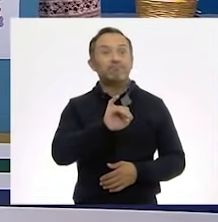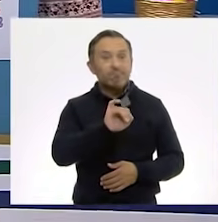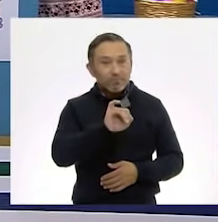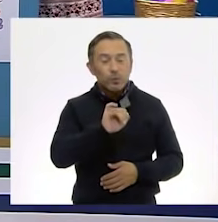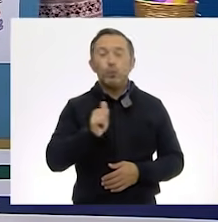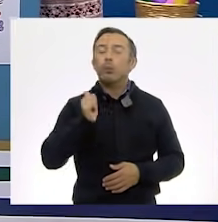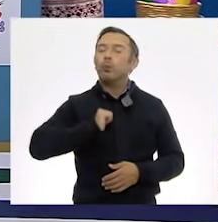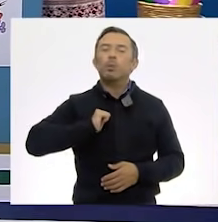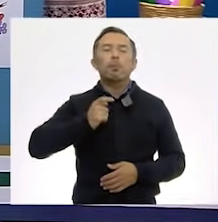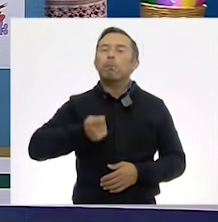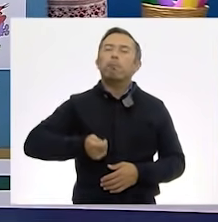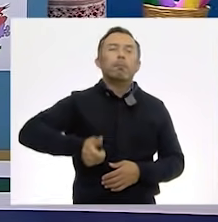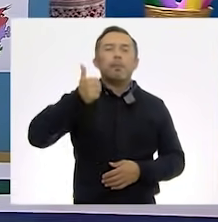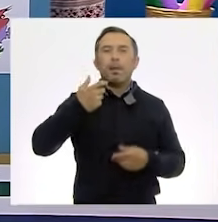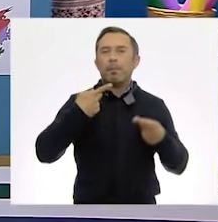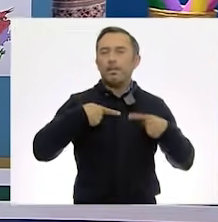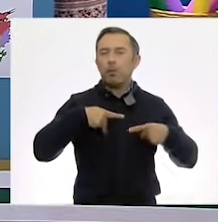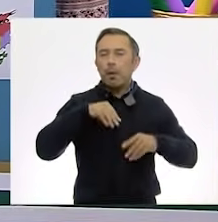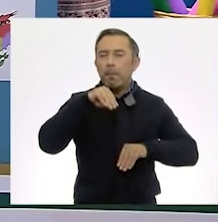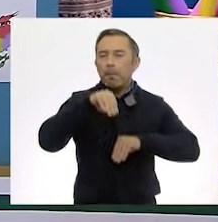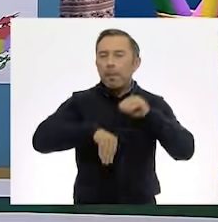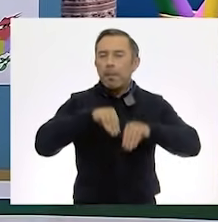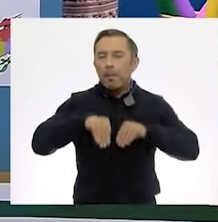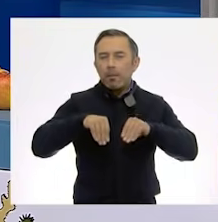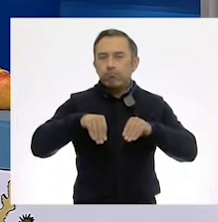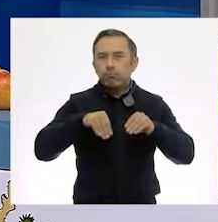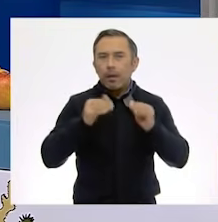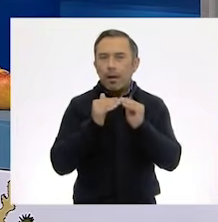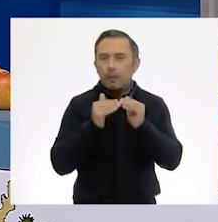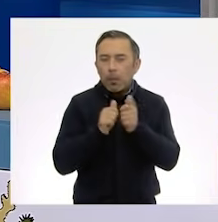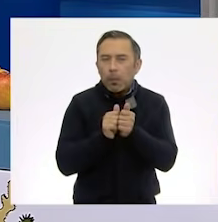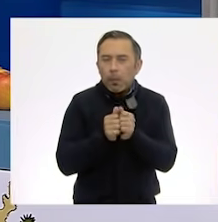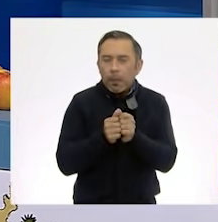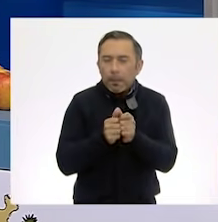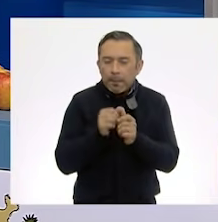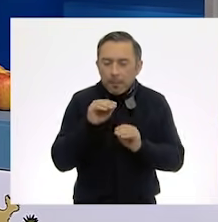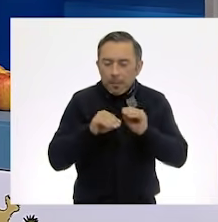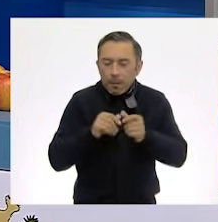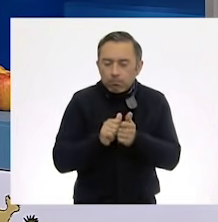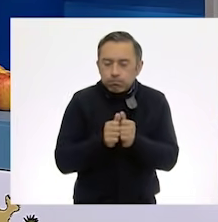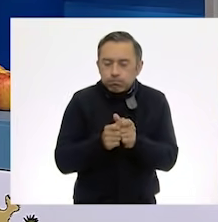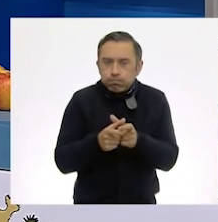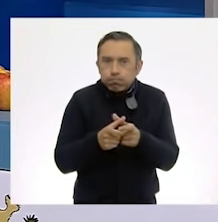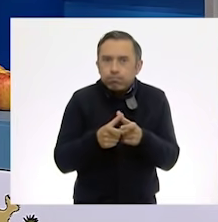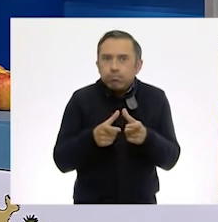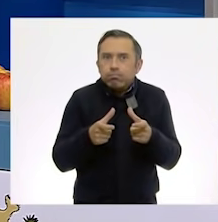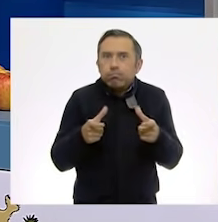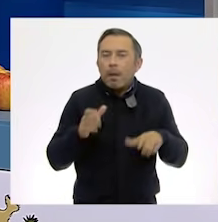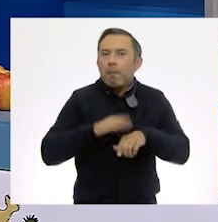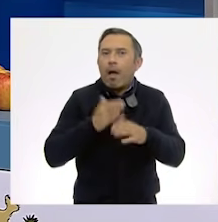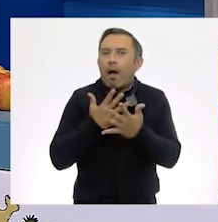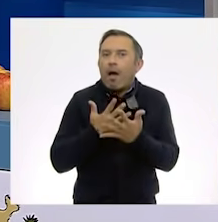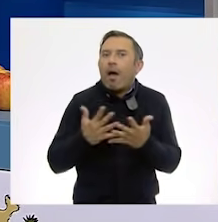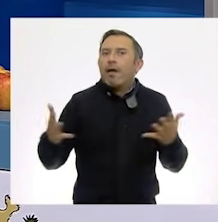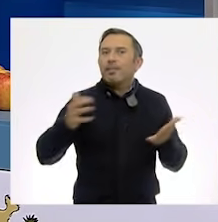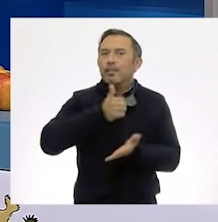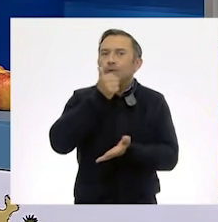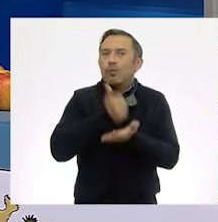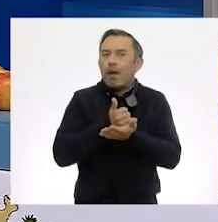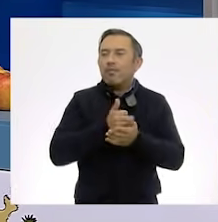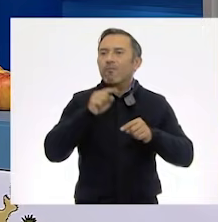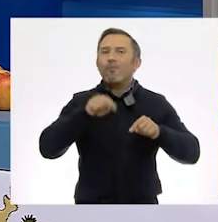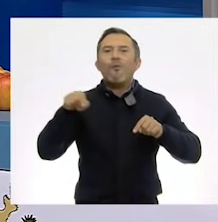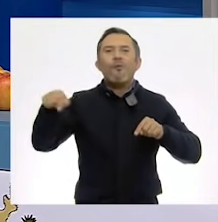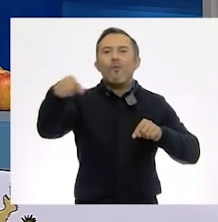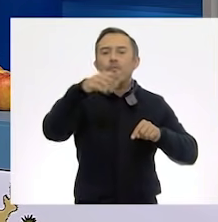humanos que se desarrollaron hasta el punto de convertirse en grandes civilizaciones pudieron establecerse,